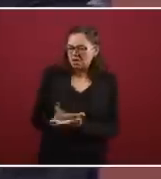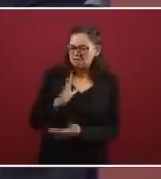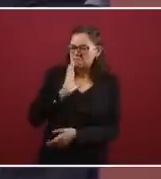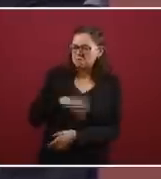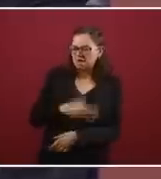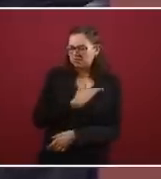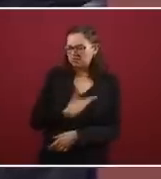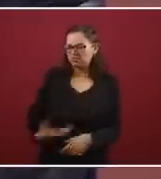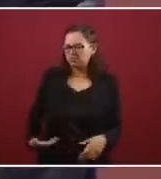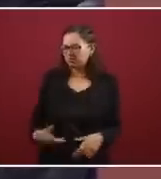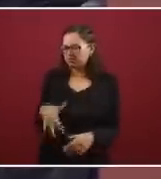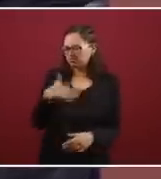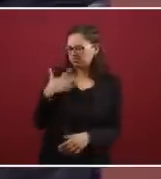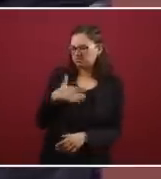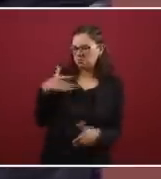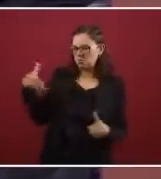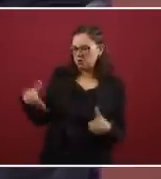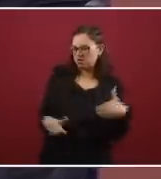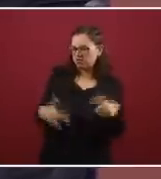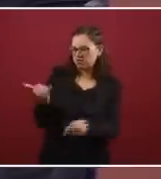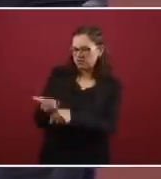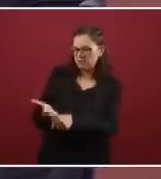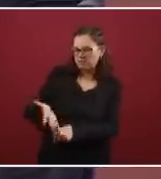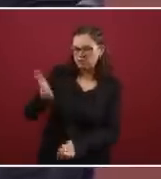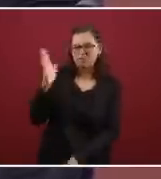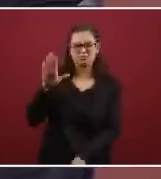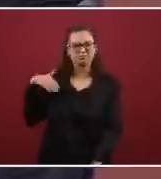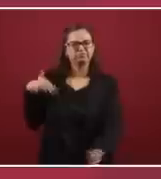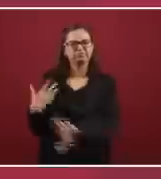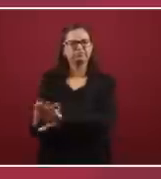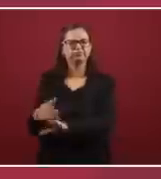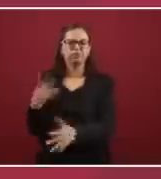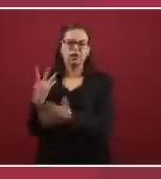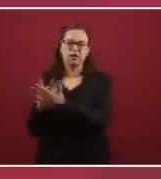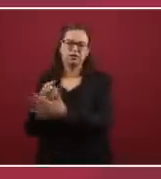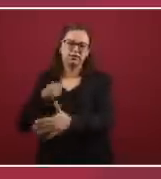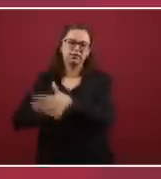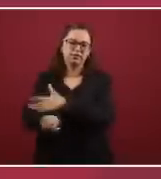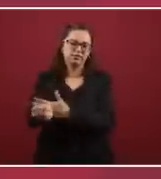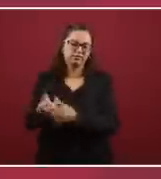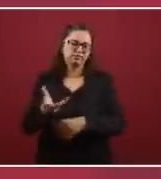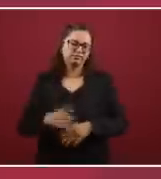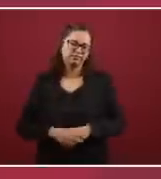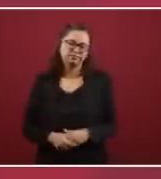del presidente o de los potentados.